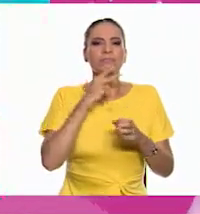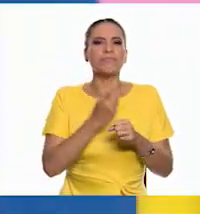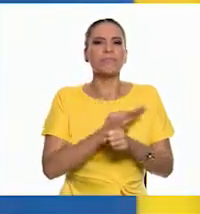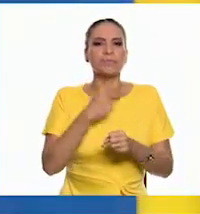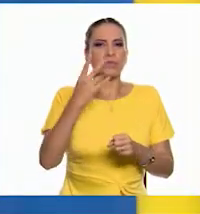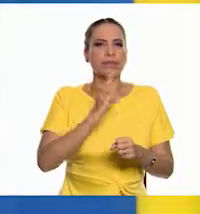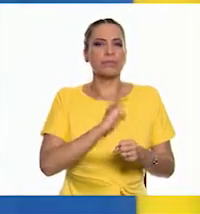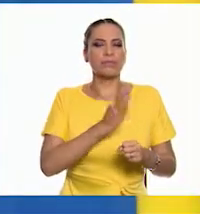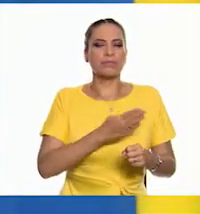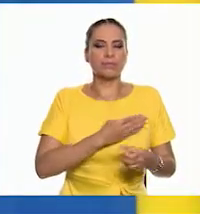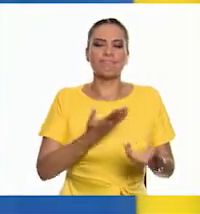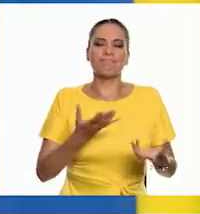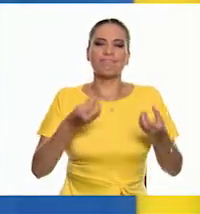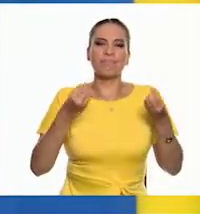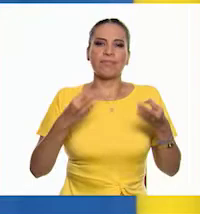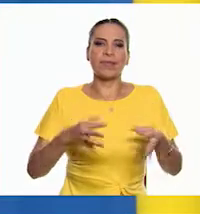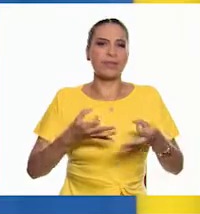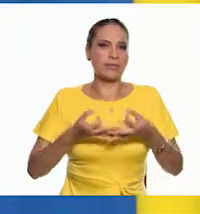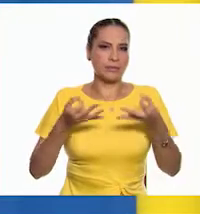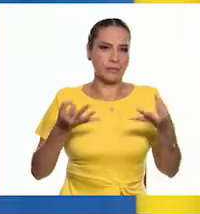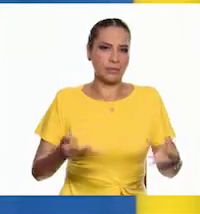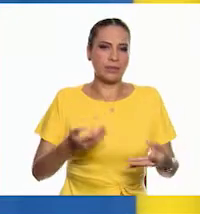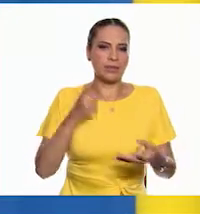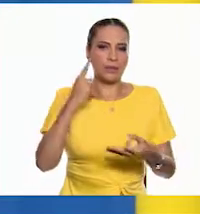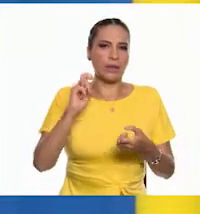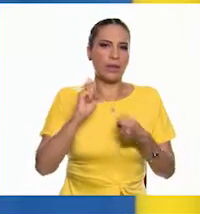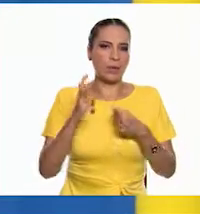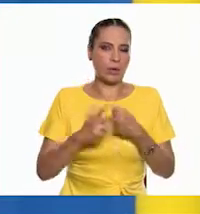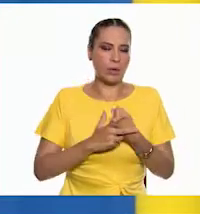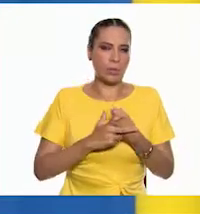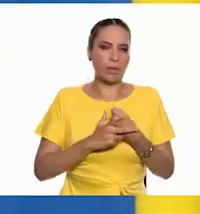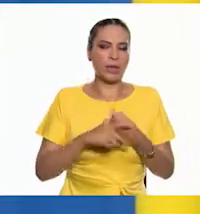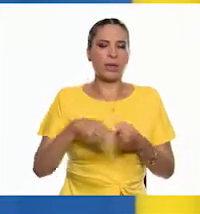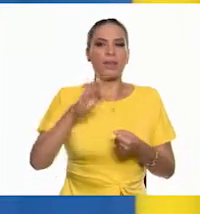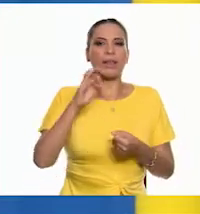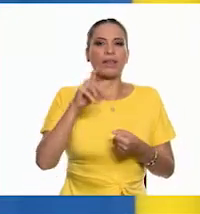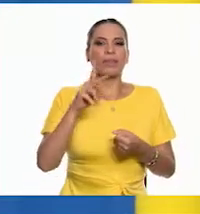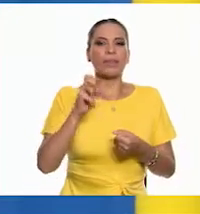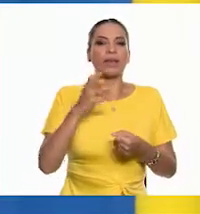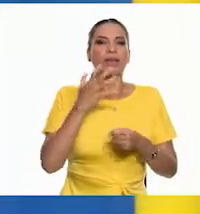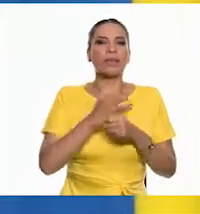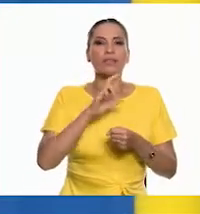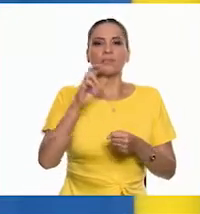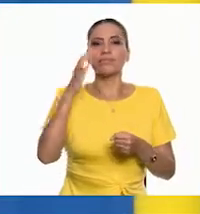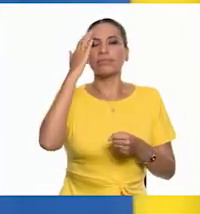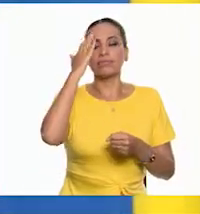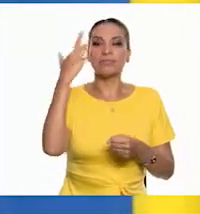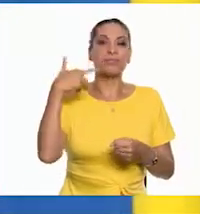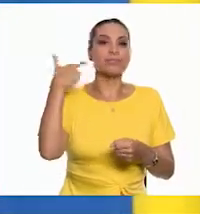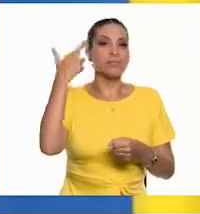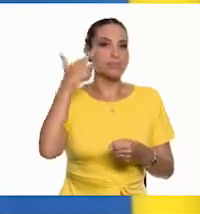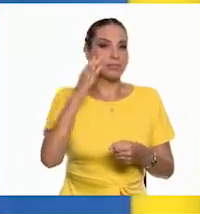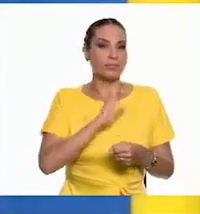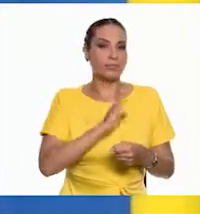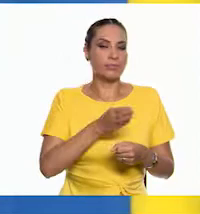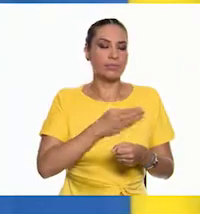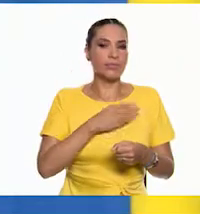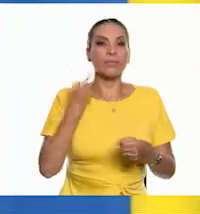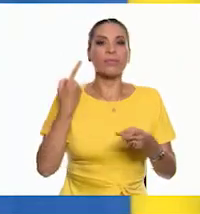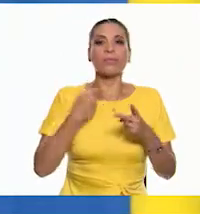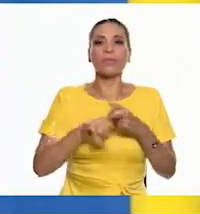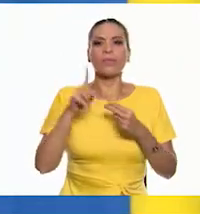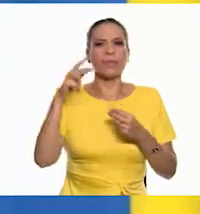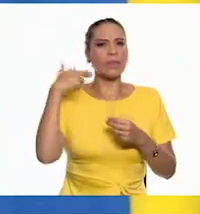para España fue la pérdida de territorios europeos. Felipe V fue reconocido como rey de España y al iniciar